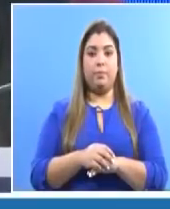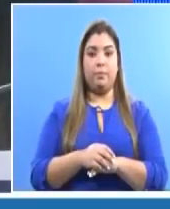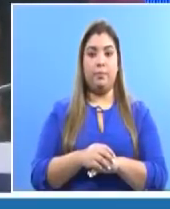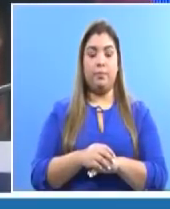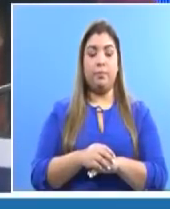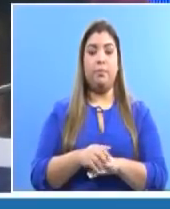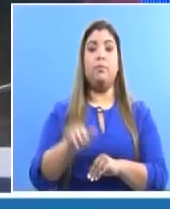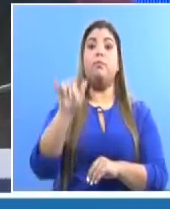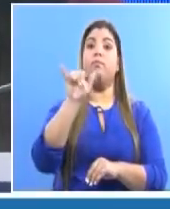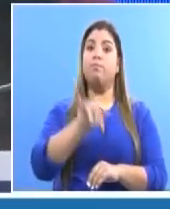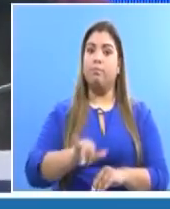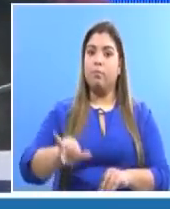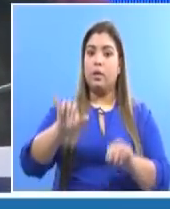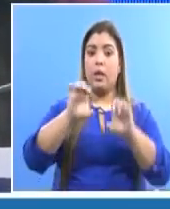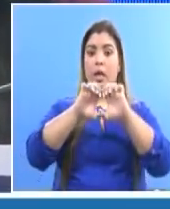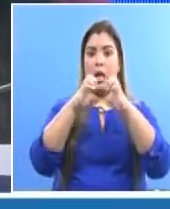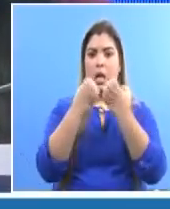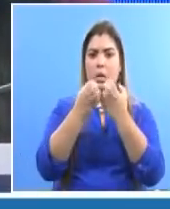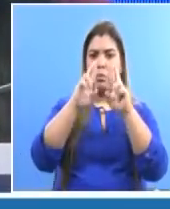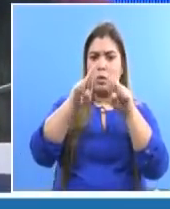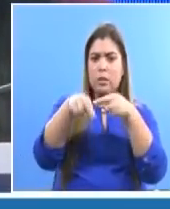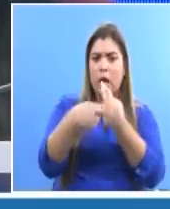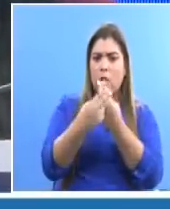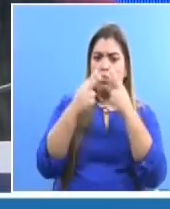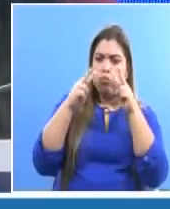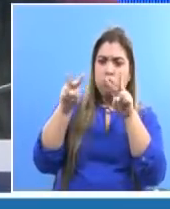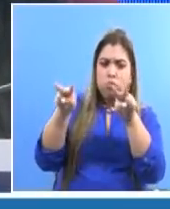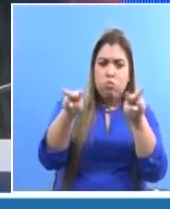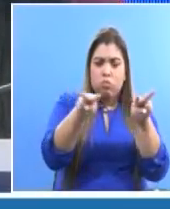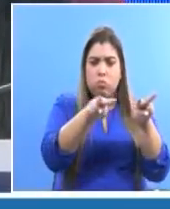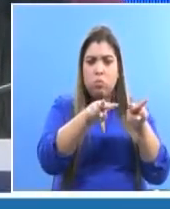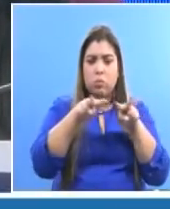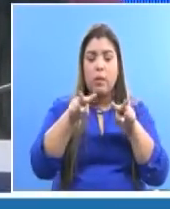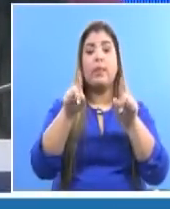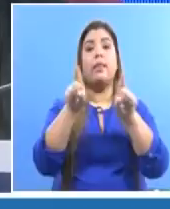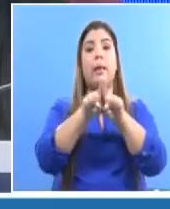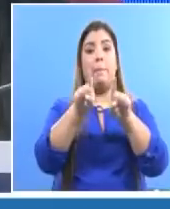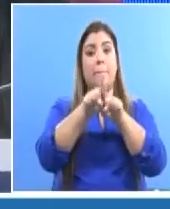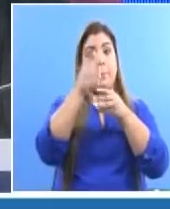Asimismo, el Sistema de Vigilancia Domiciliaria reporta